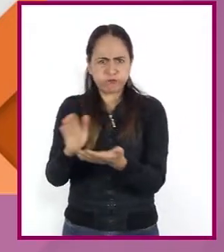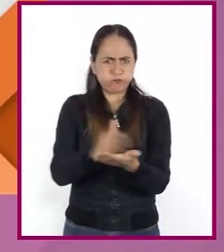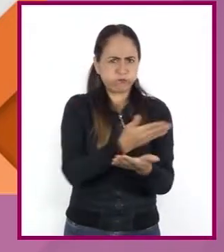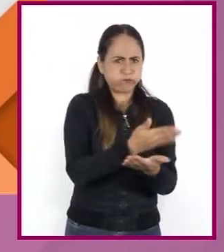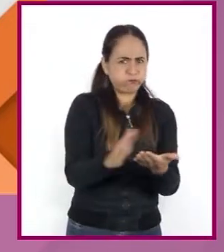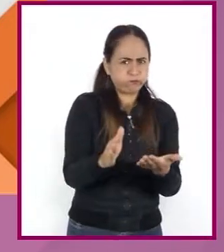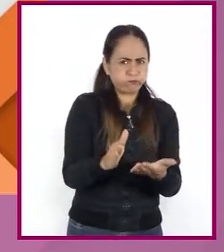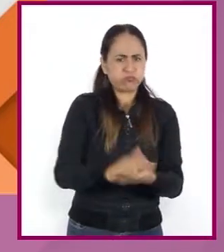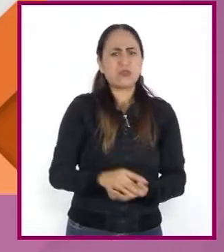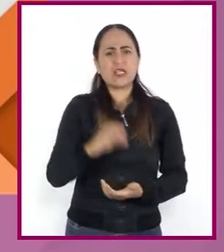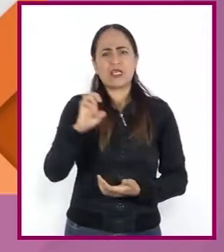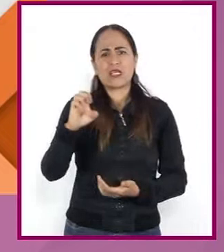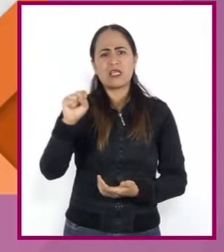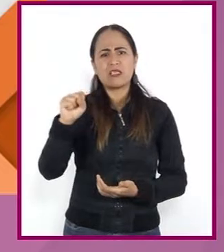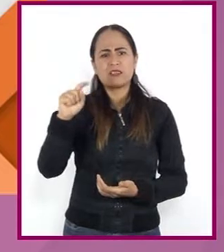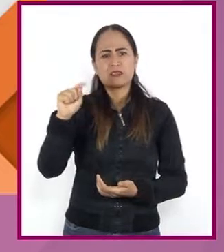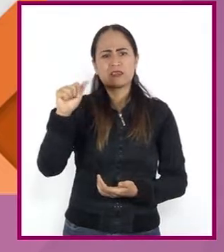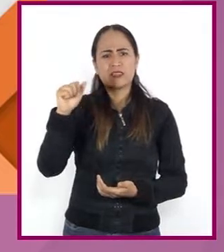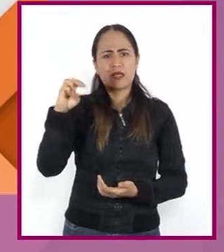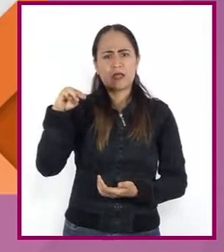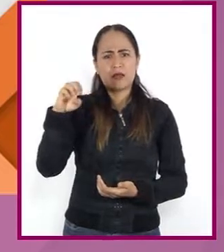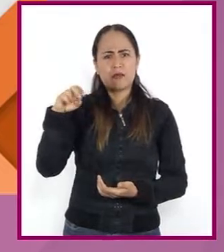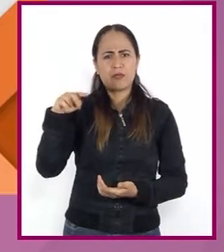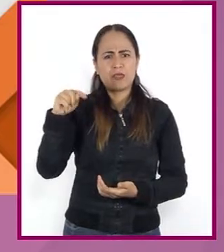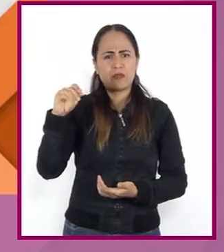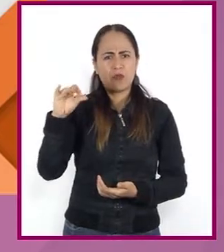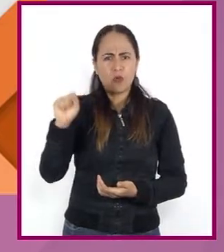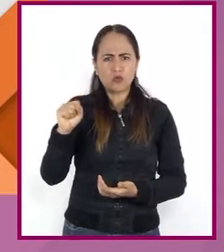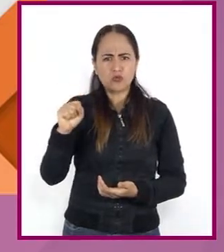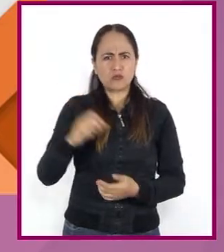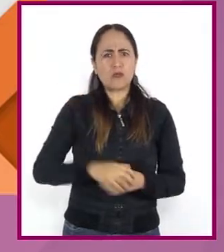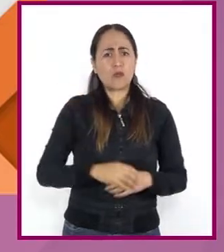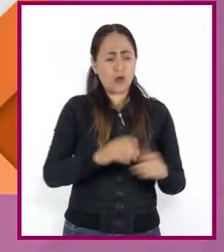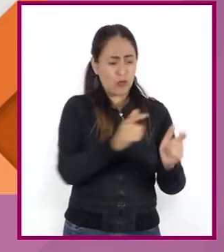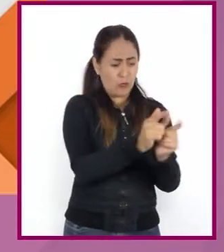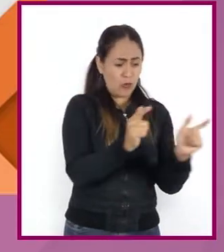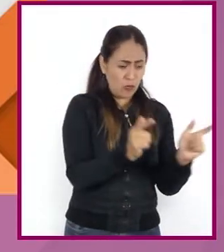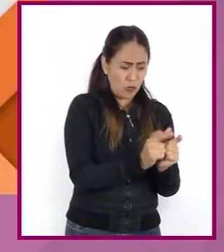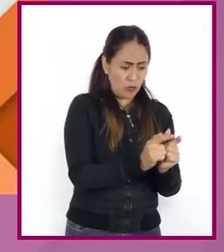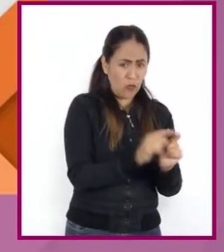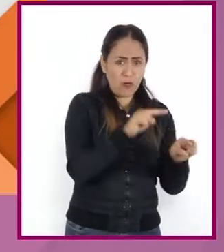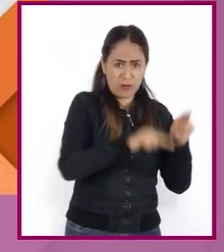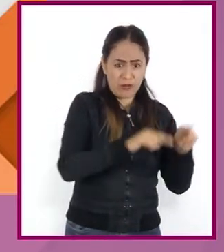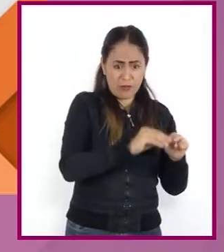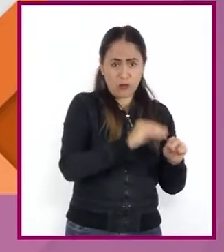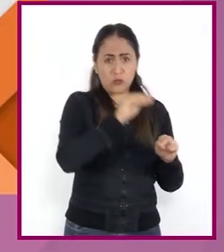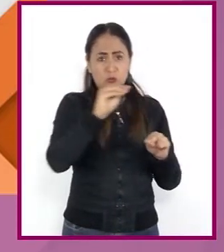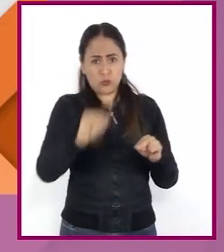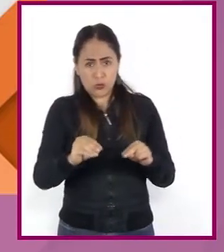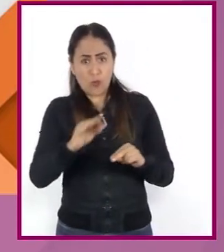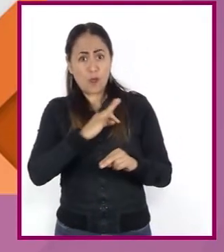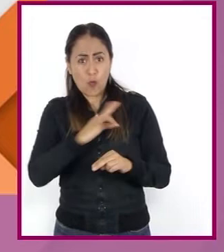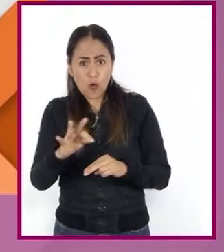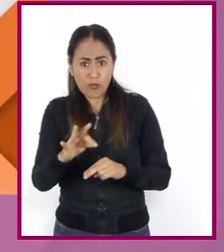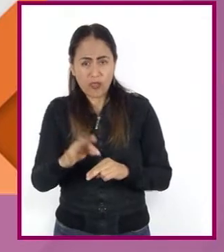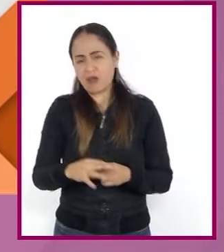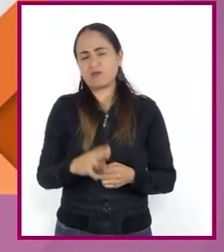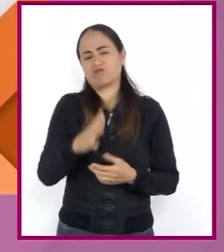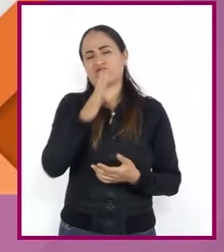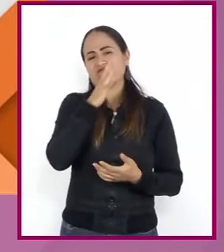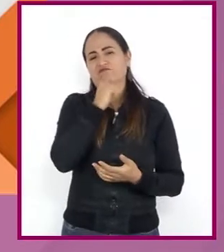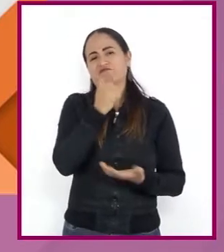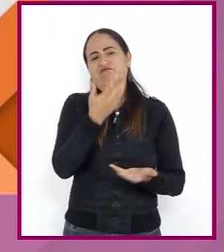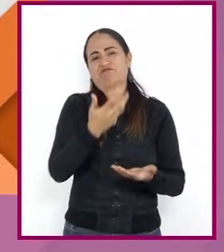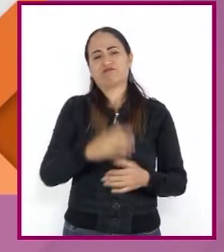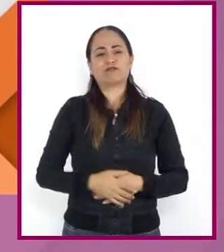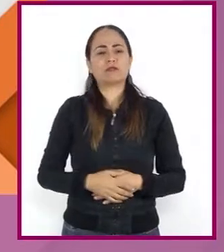social, es decir, sin la posibilidad de pasar de un estamento a otro. El reino de Francia